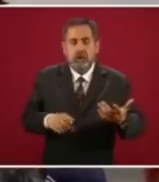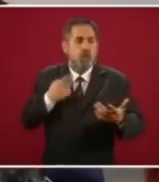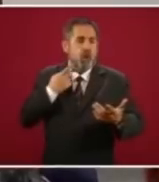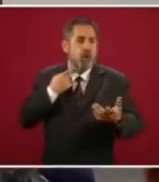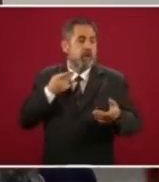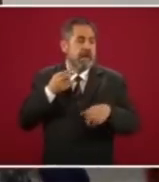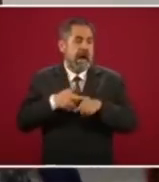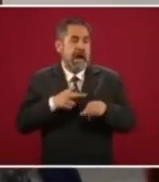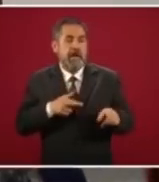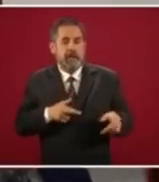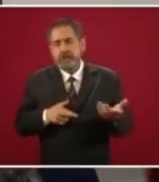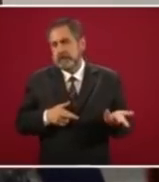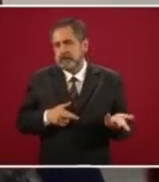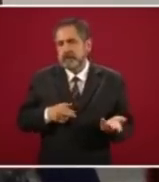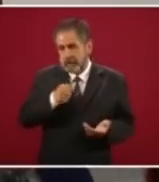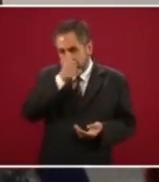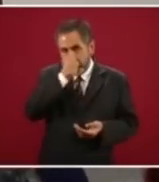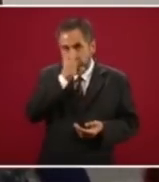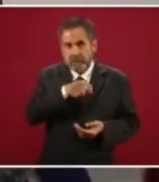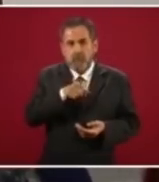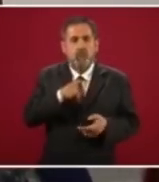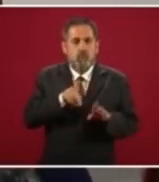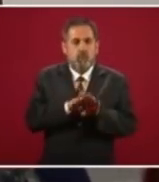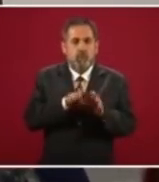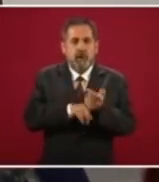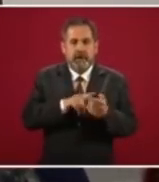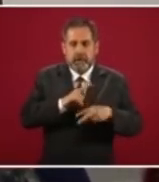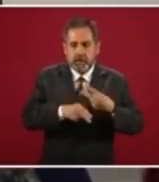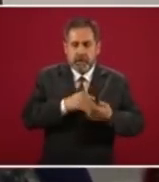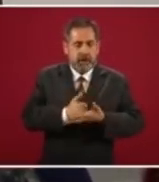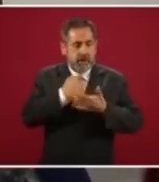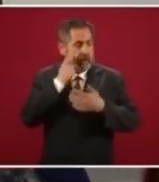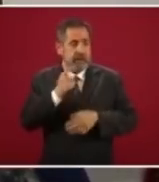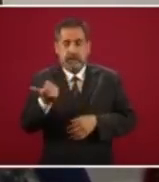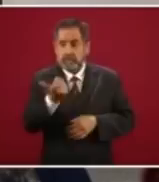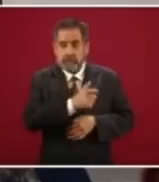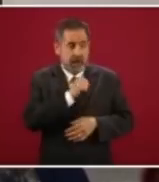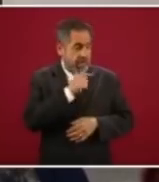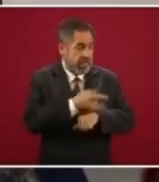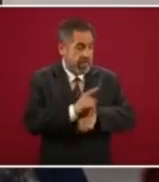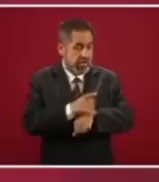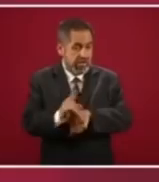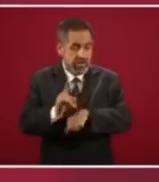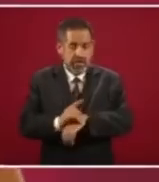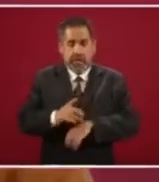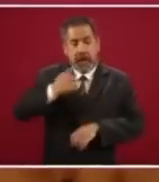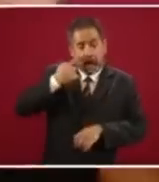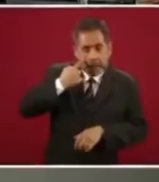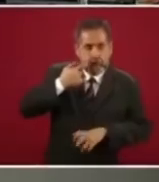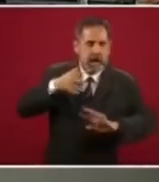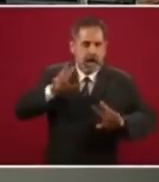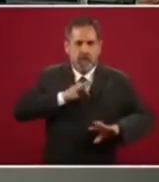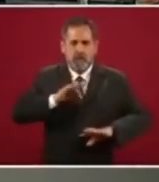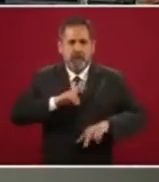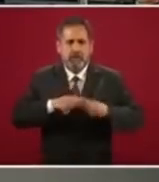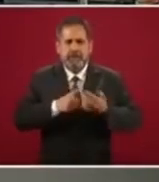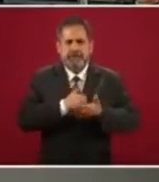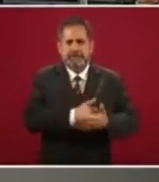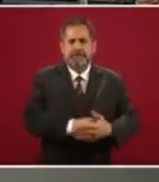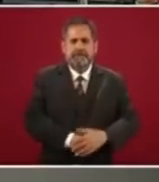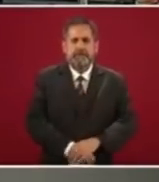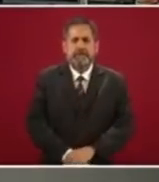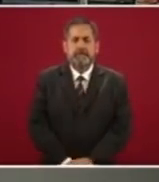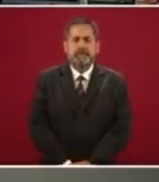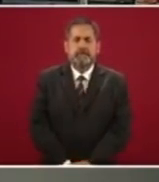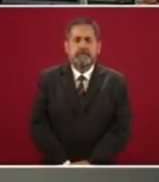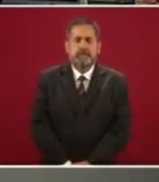servicio de los trabajadores para este tipo de casos, en este caso de indemnizaciones, si fuese el caso. Gracias, secretario. Gracias,